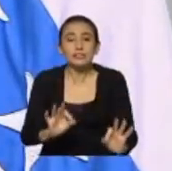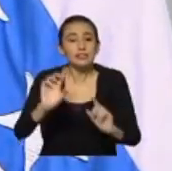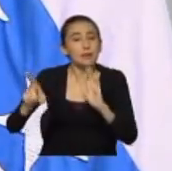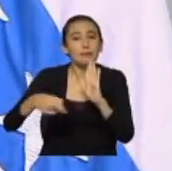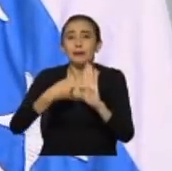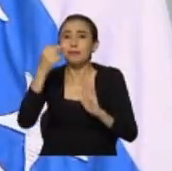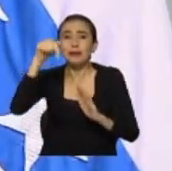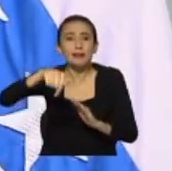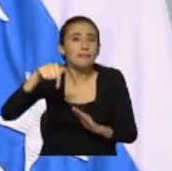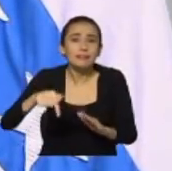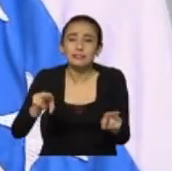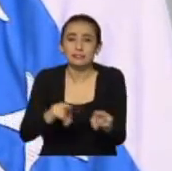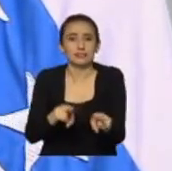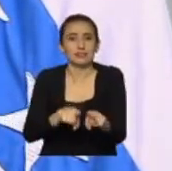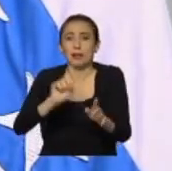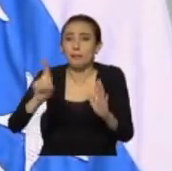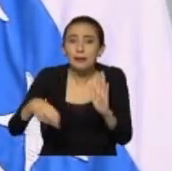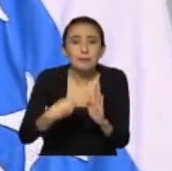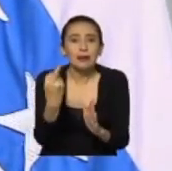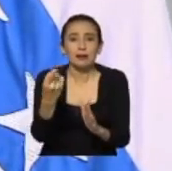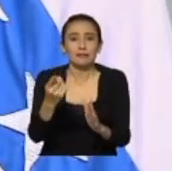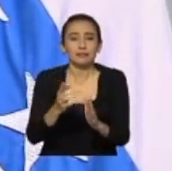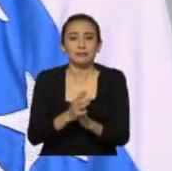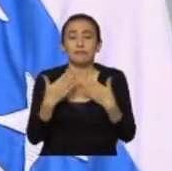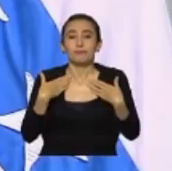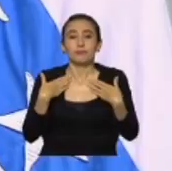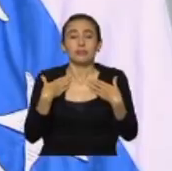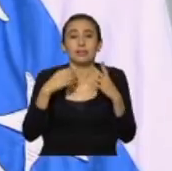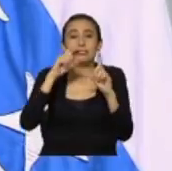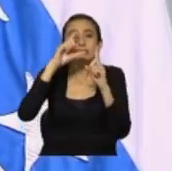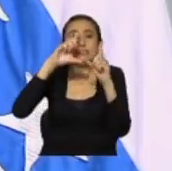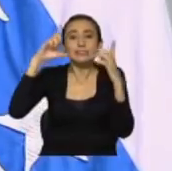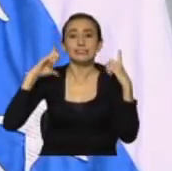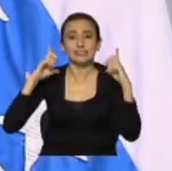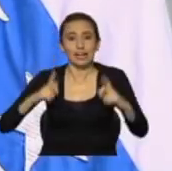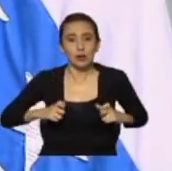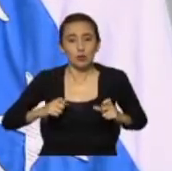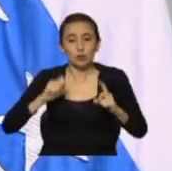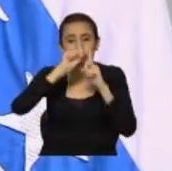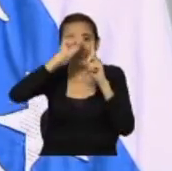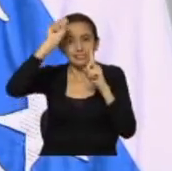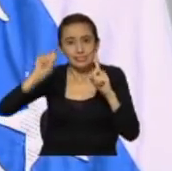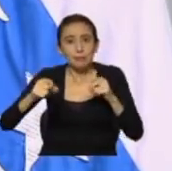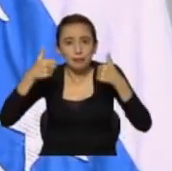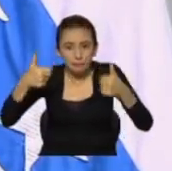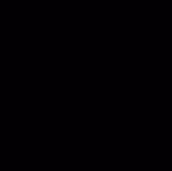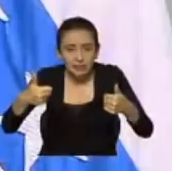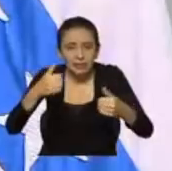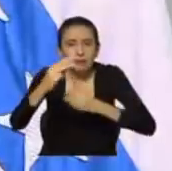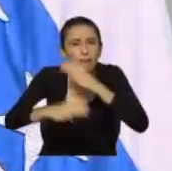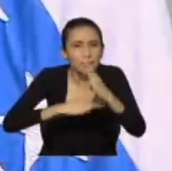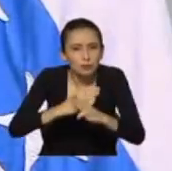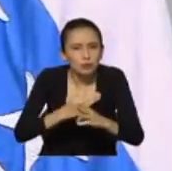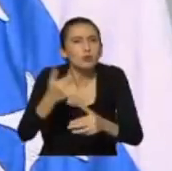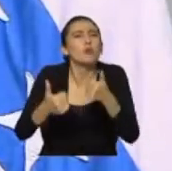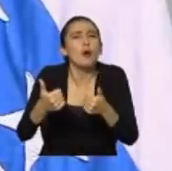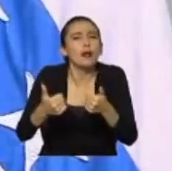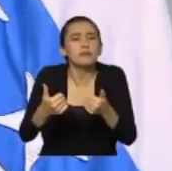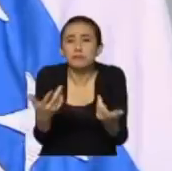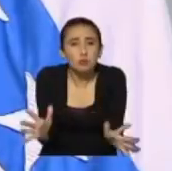una crisis de esta magnitud no hay sistema de salud en el mundo preparado para un problema de estas dimensiones